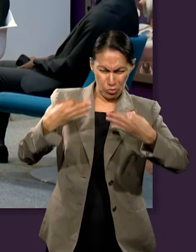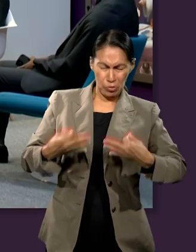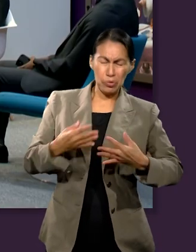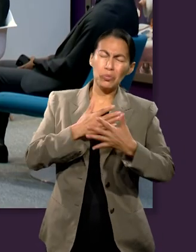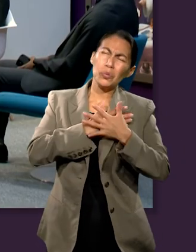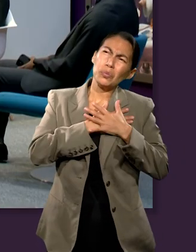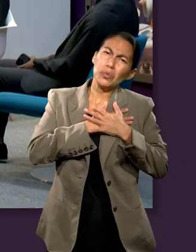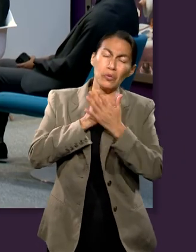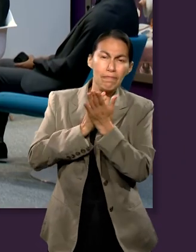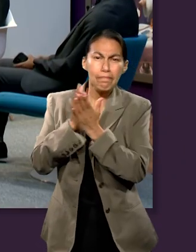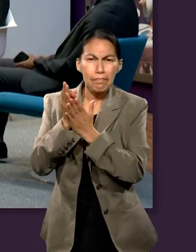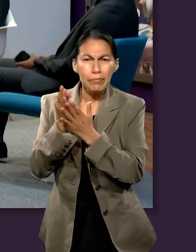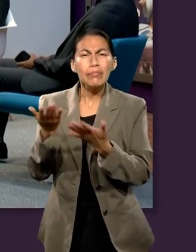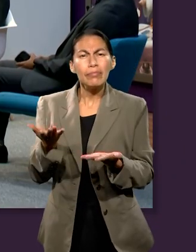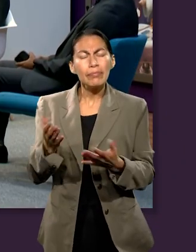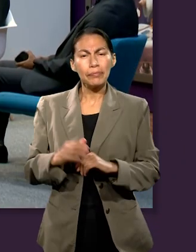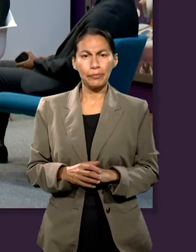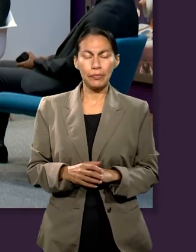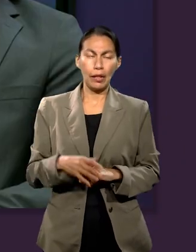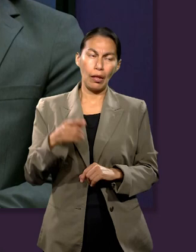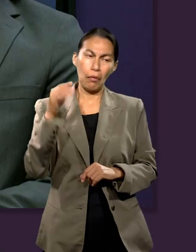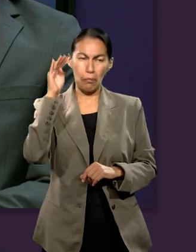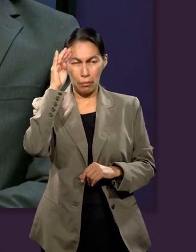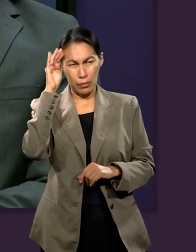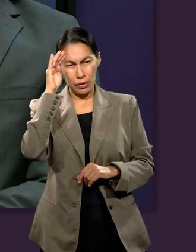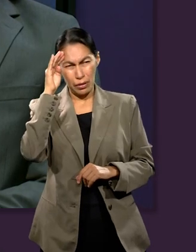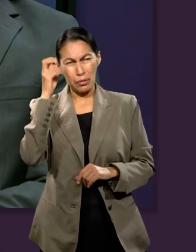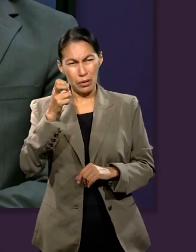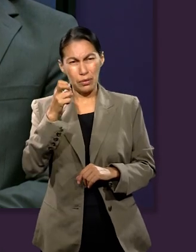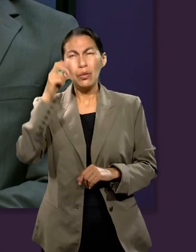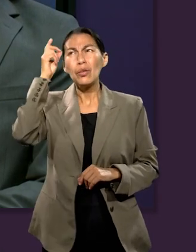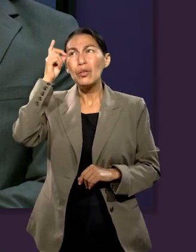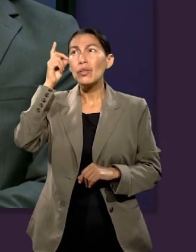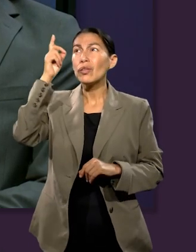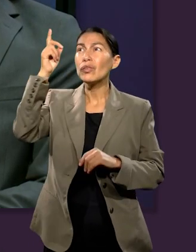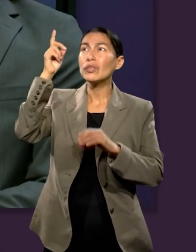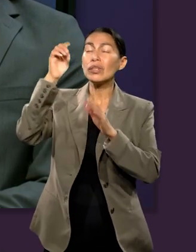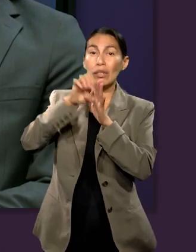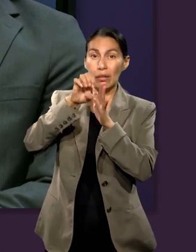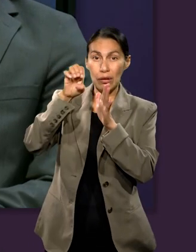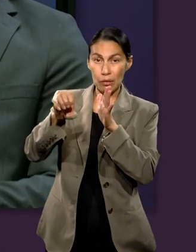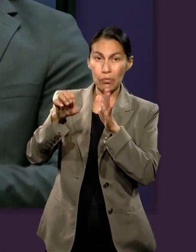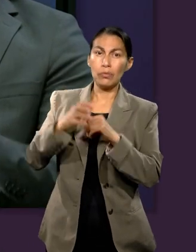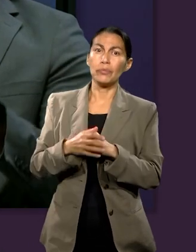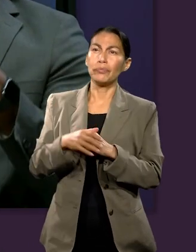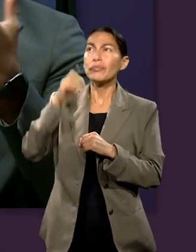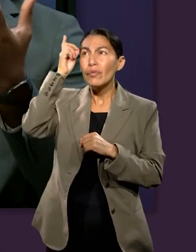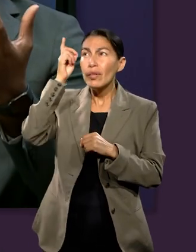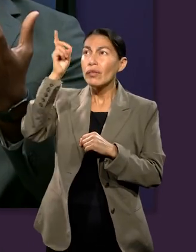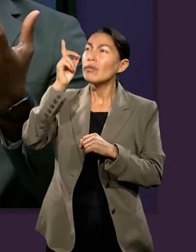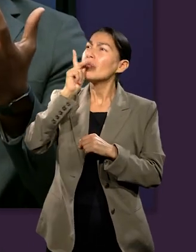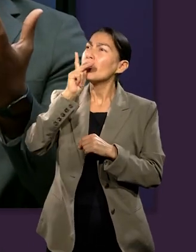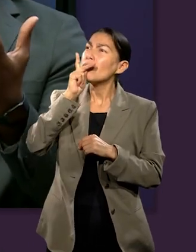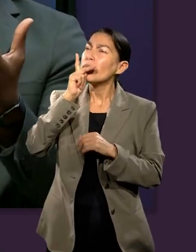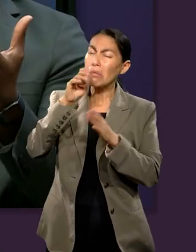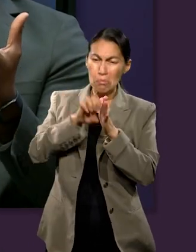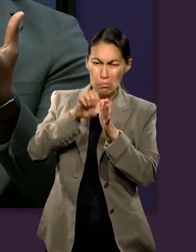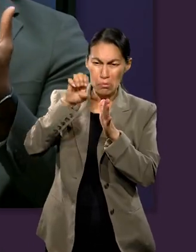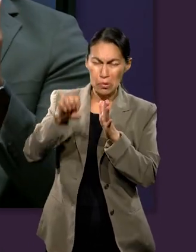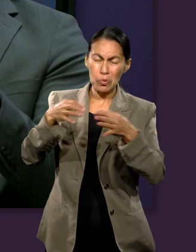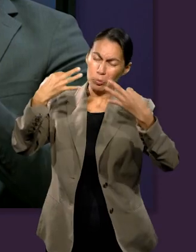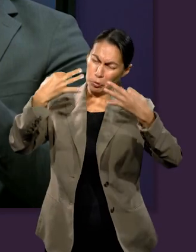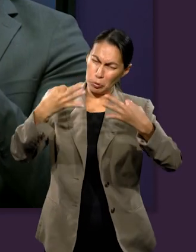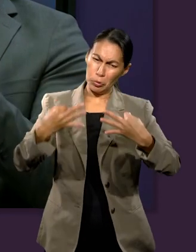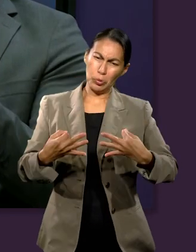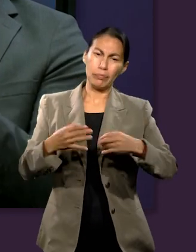hogares pensándolo este desde ese punto de vista vemos a Dios como el ejemplo paterno